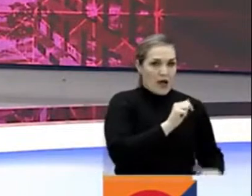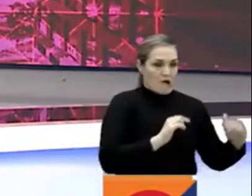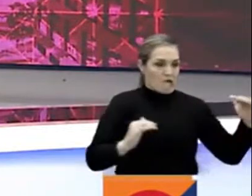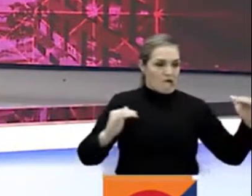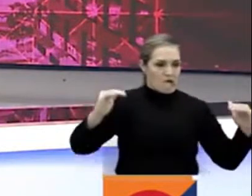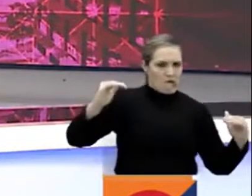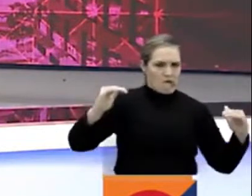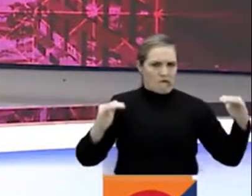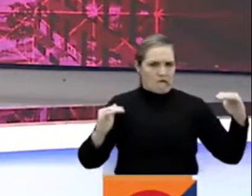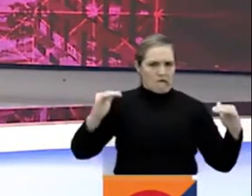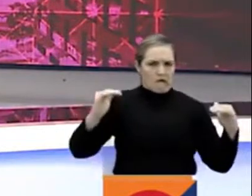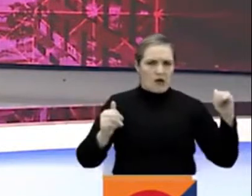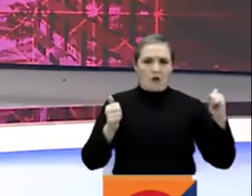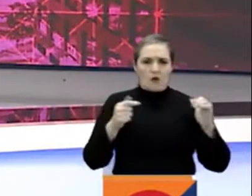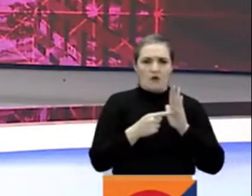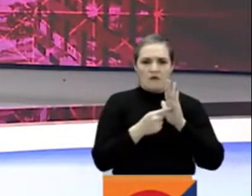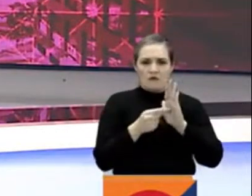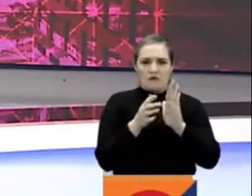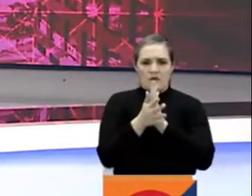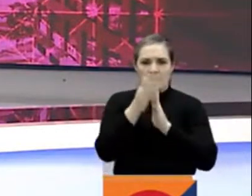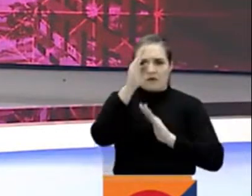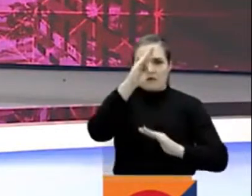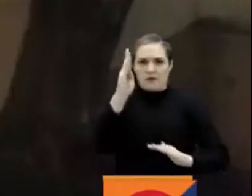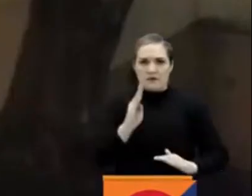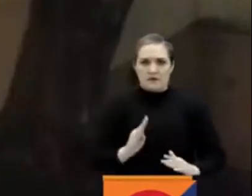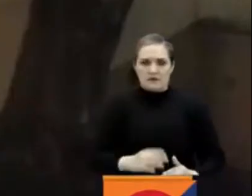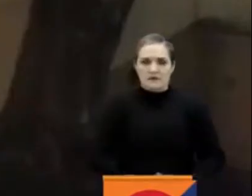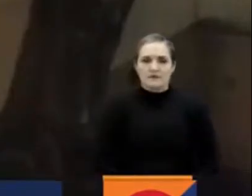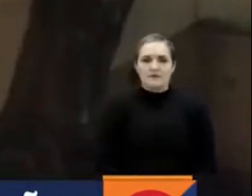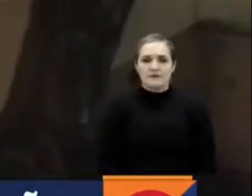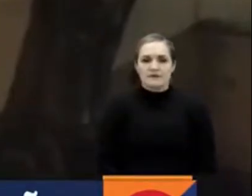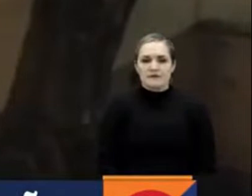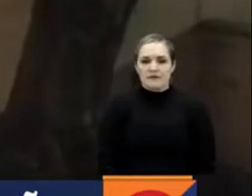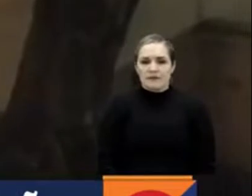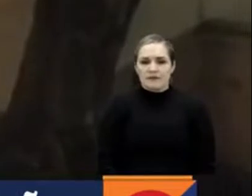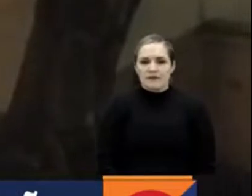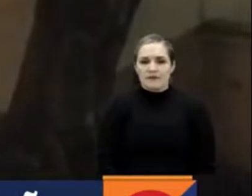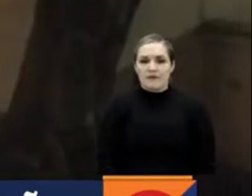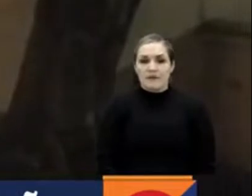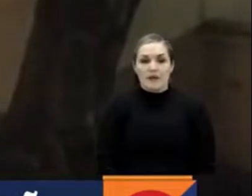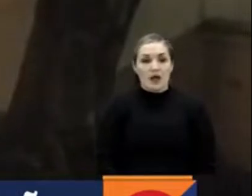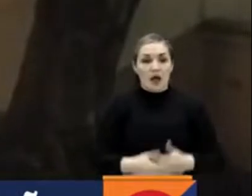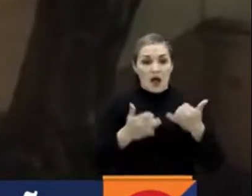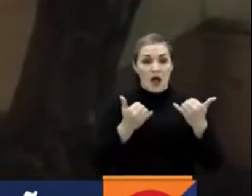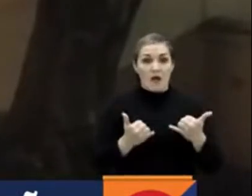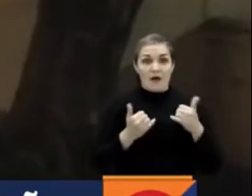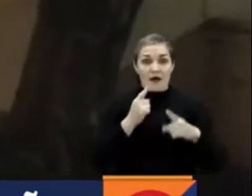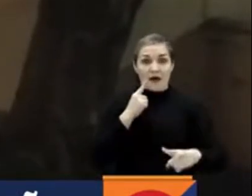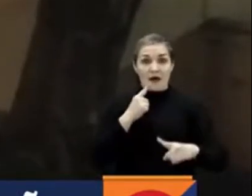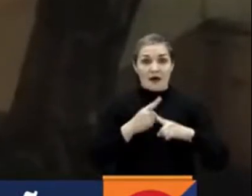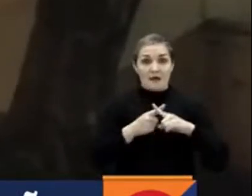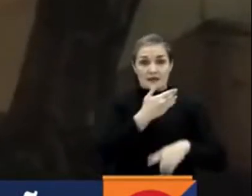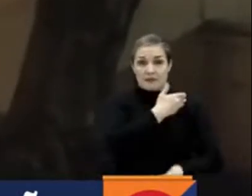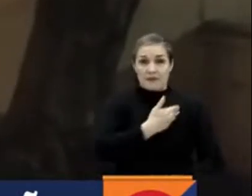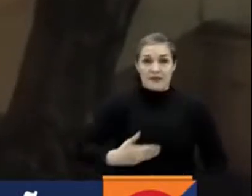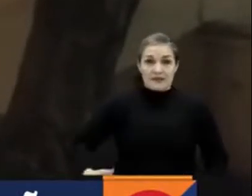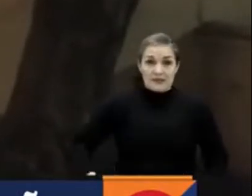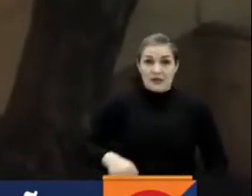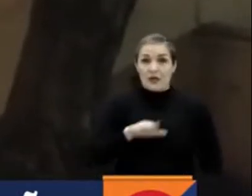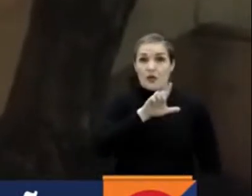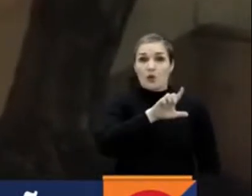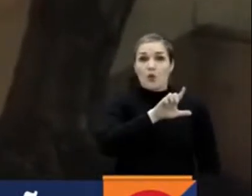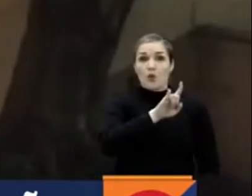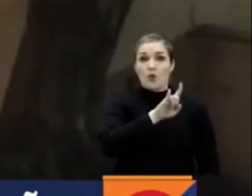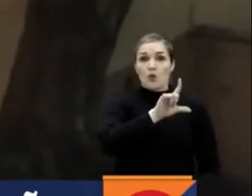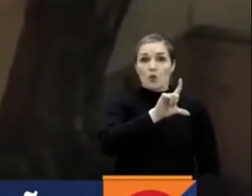Martínez, corresponsal de RTVC Noticias en Brasil. De momento, el expresidente Lula va